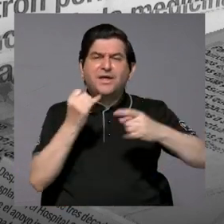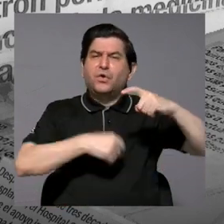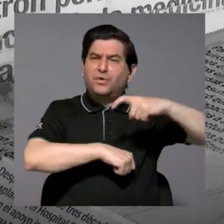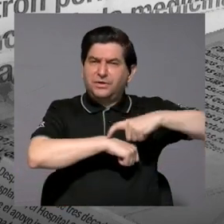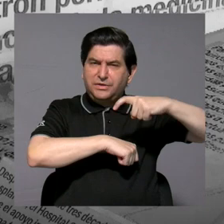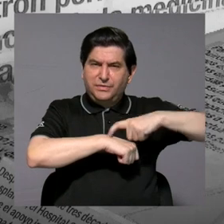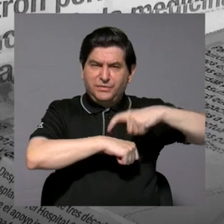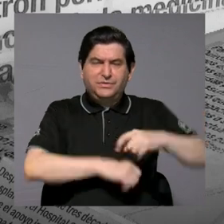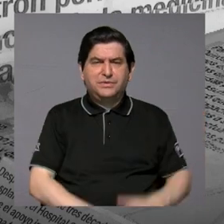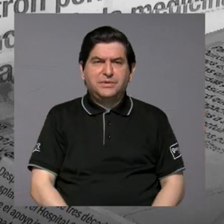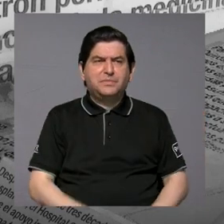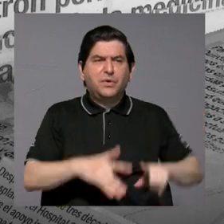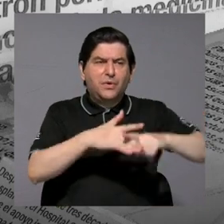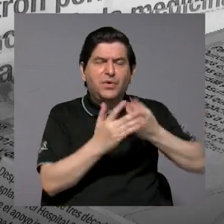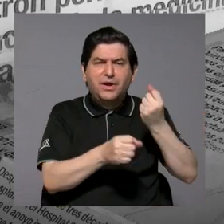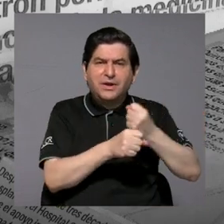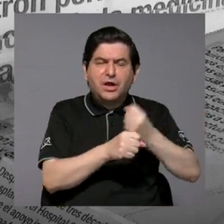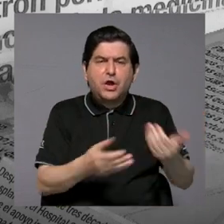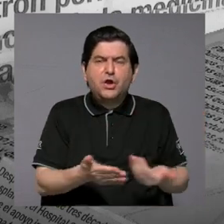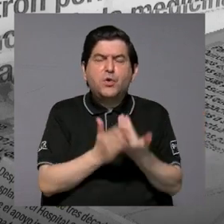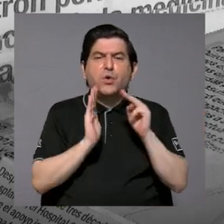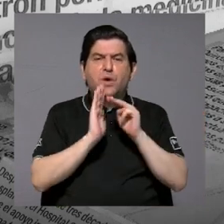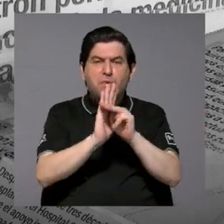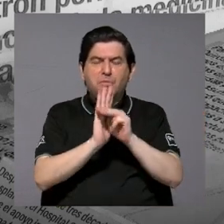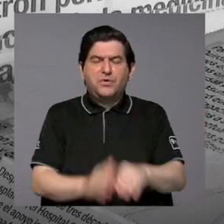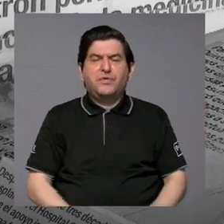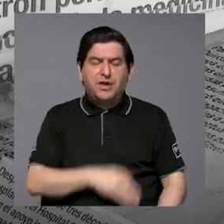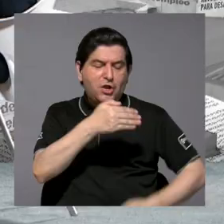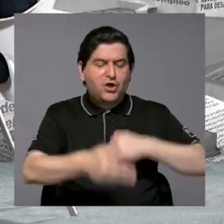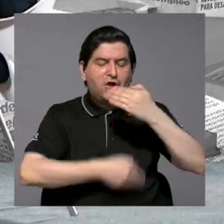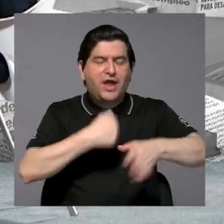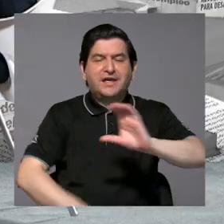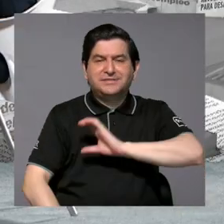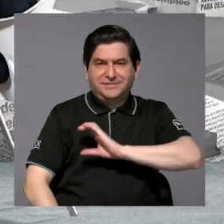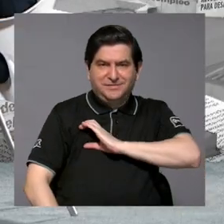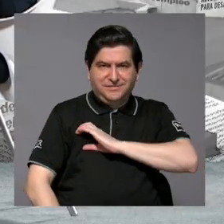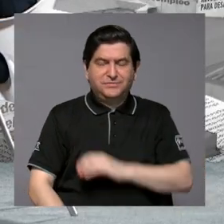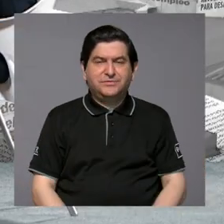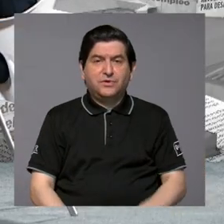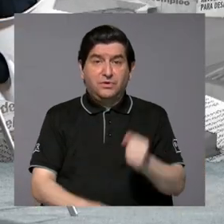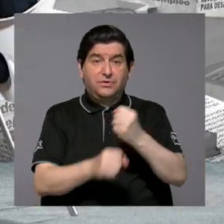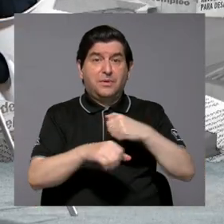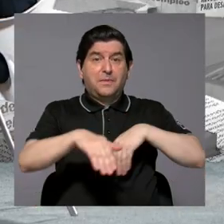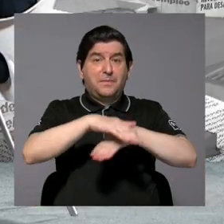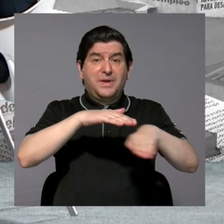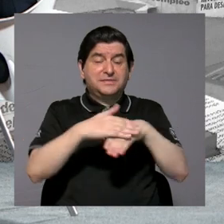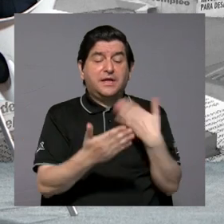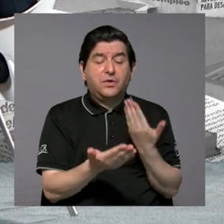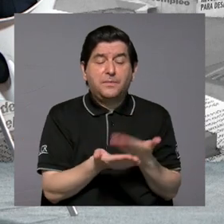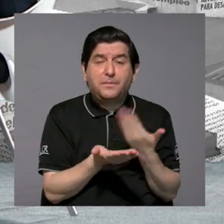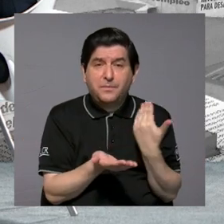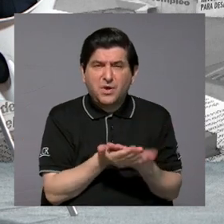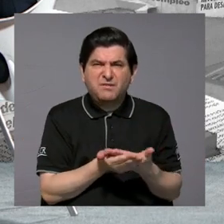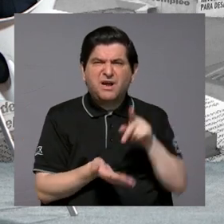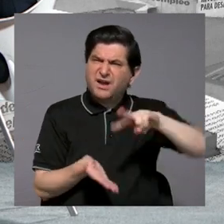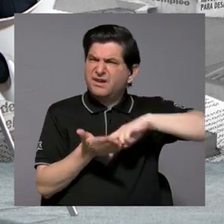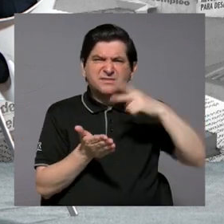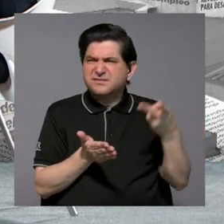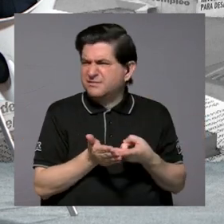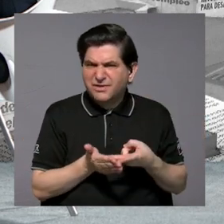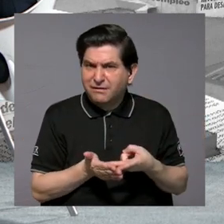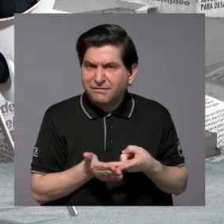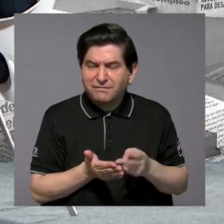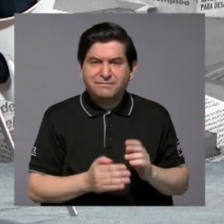eh Ya comenzamos a trabajar con el nuevo modelo de gestión policial y esto estamos trabajando basados en La evidencia Y qué significa eso